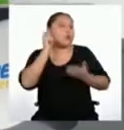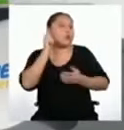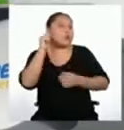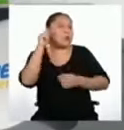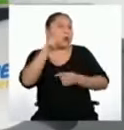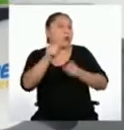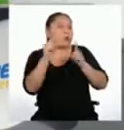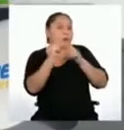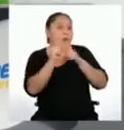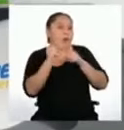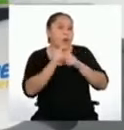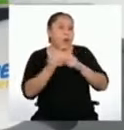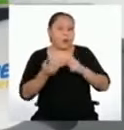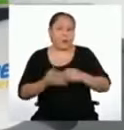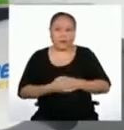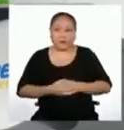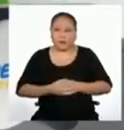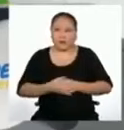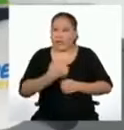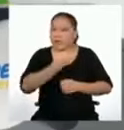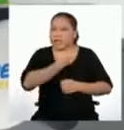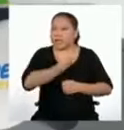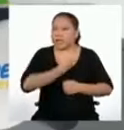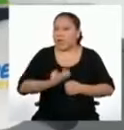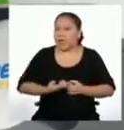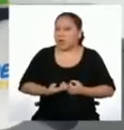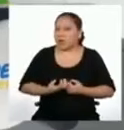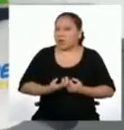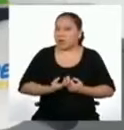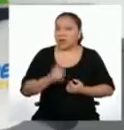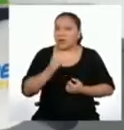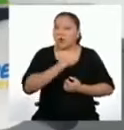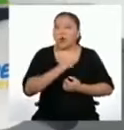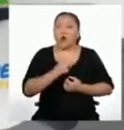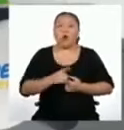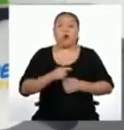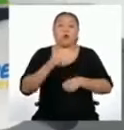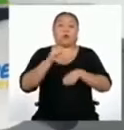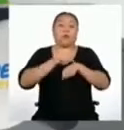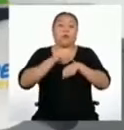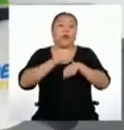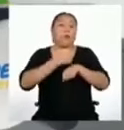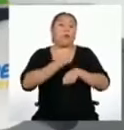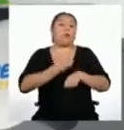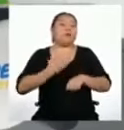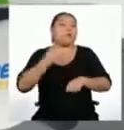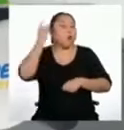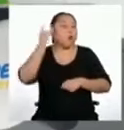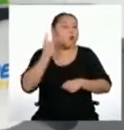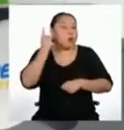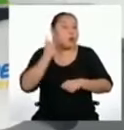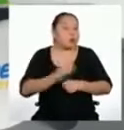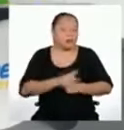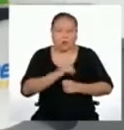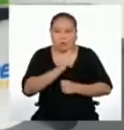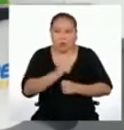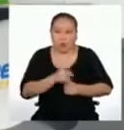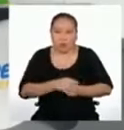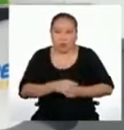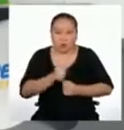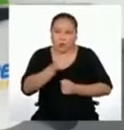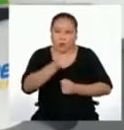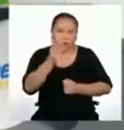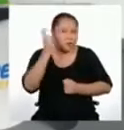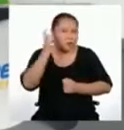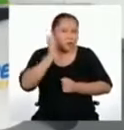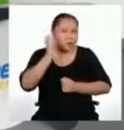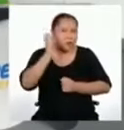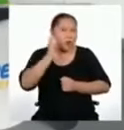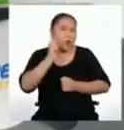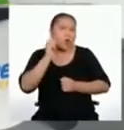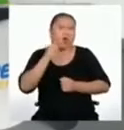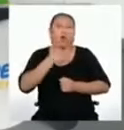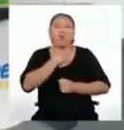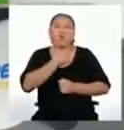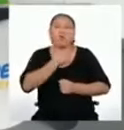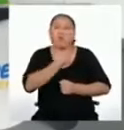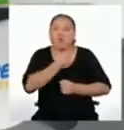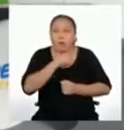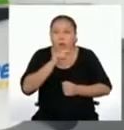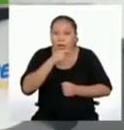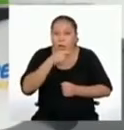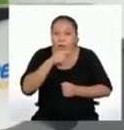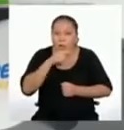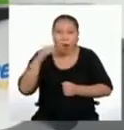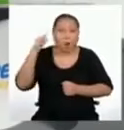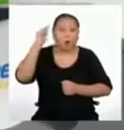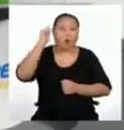palabra? No me refiero necesariamente a estado de emergencia. ¿No has oído nunca a tu abuelita o a un tío decir que el